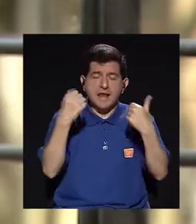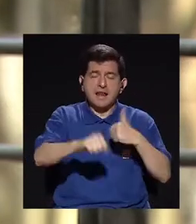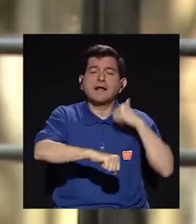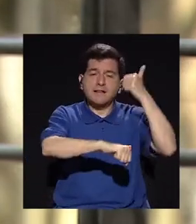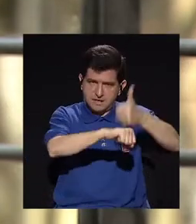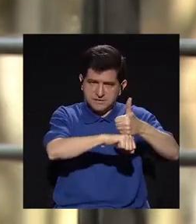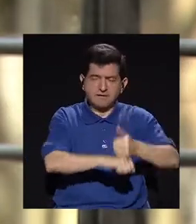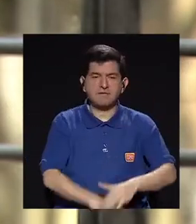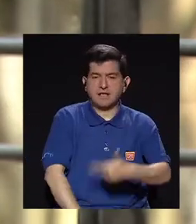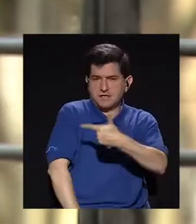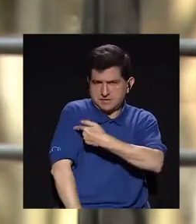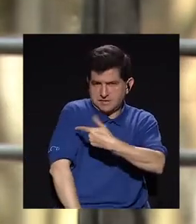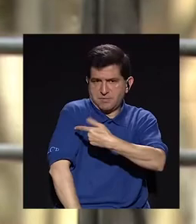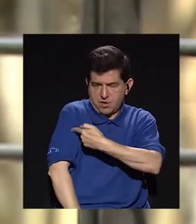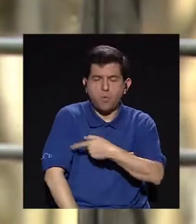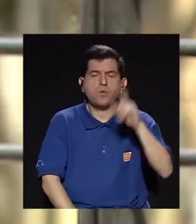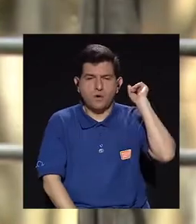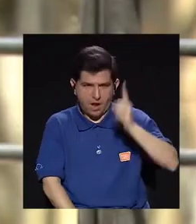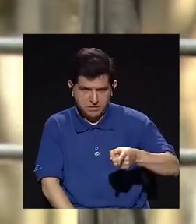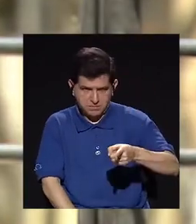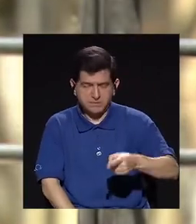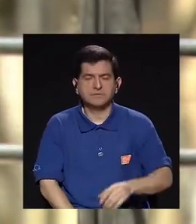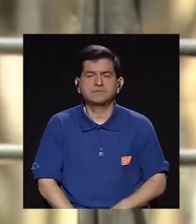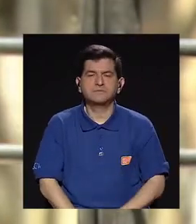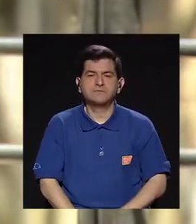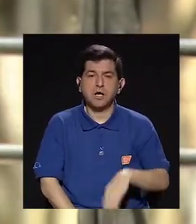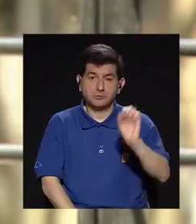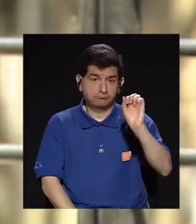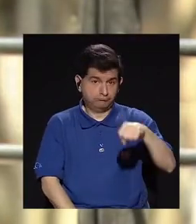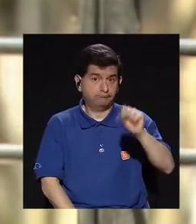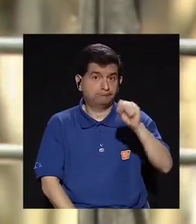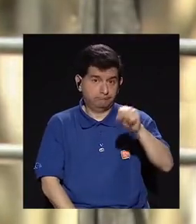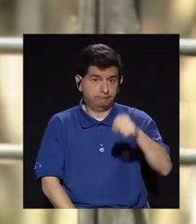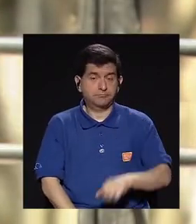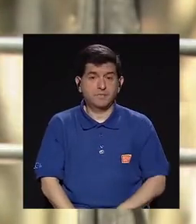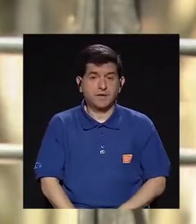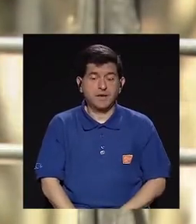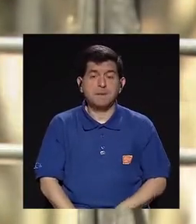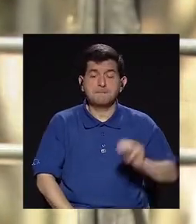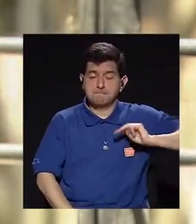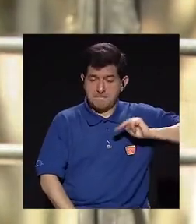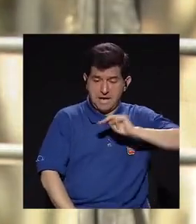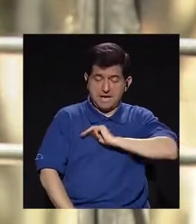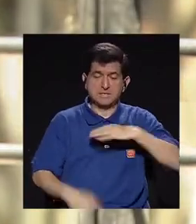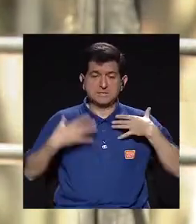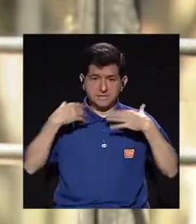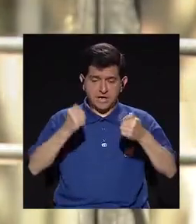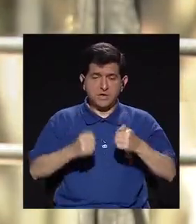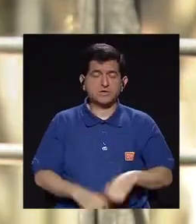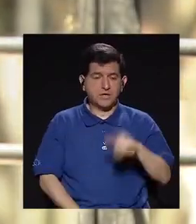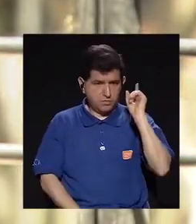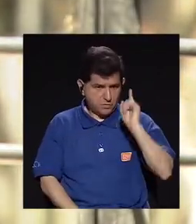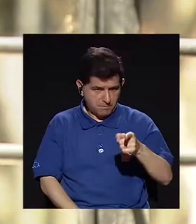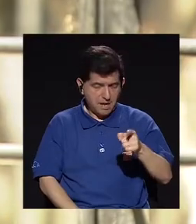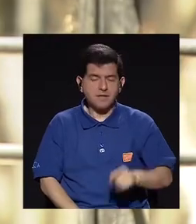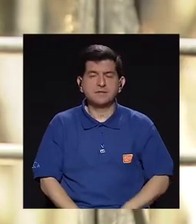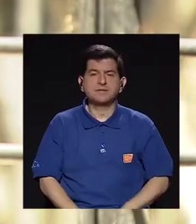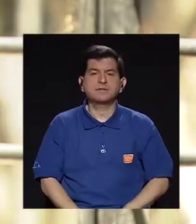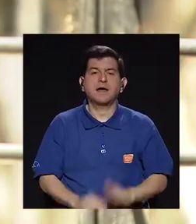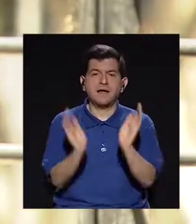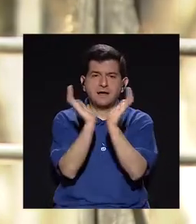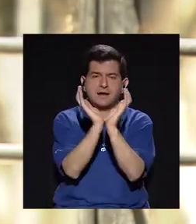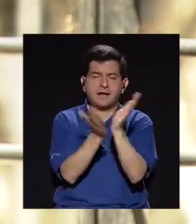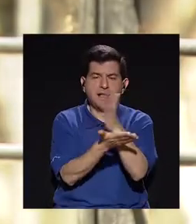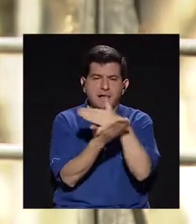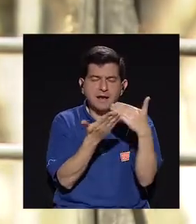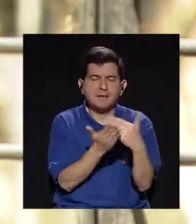sí estipula que las vacunas son obligatorias, que las vacunas son mandadas por el Ministerio de Salud, y la caja en la parte